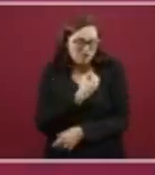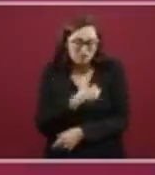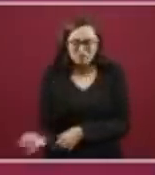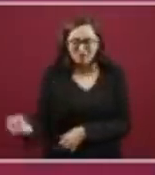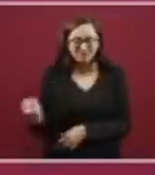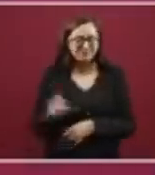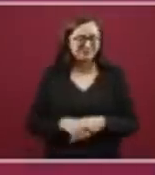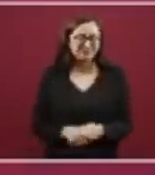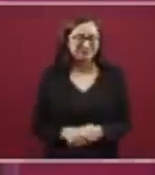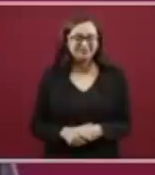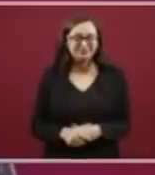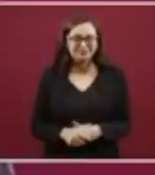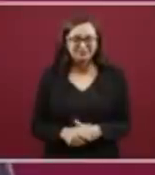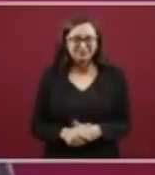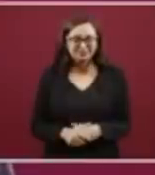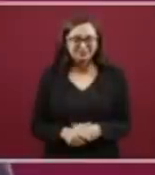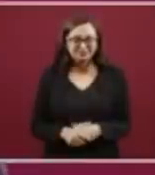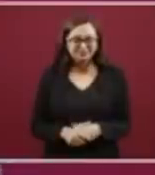Entonces,